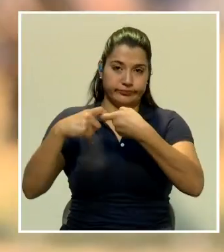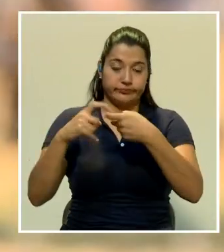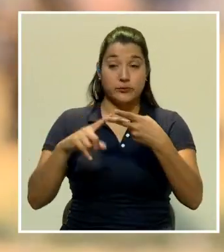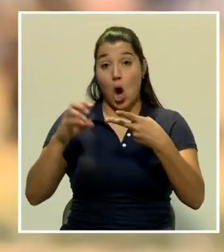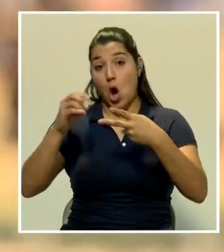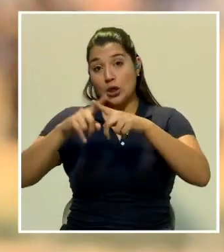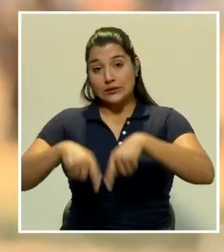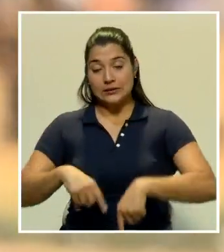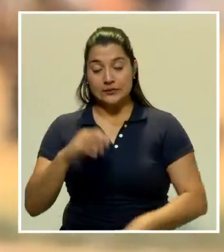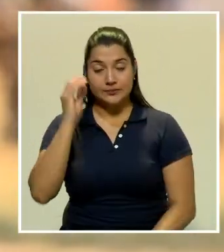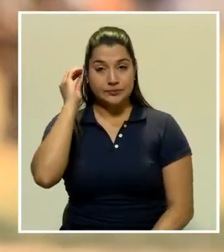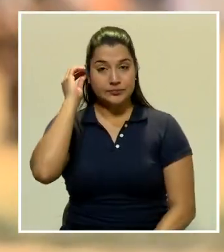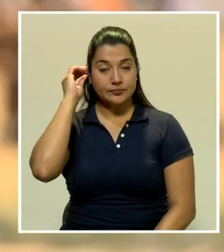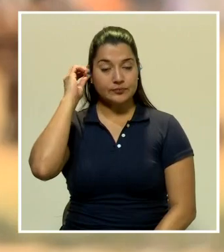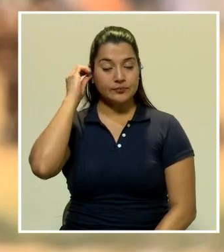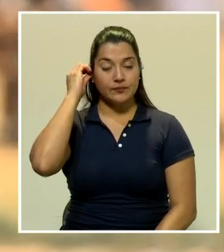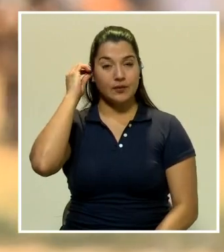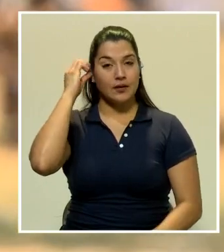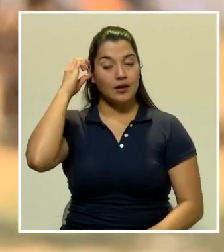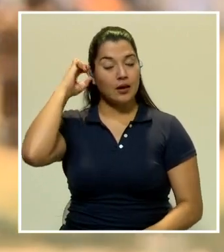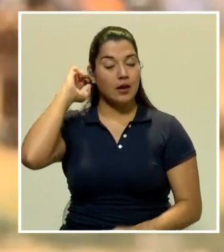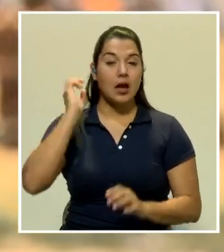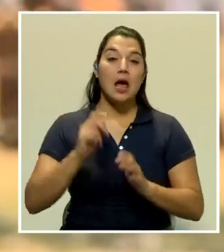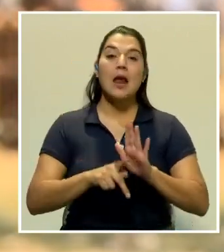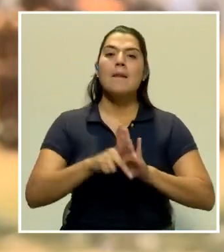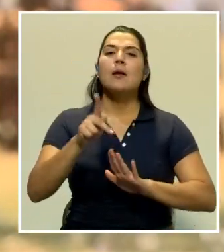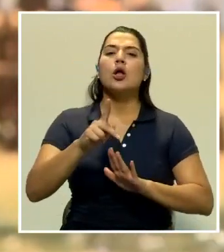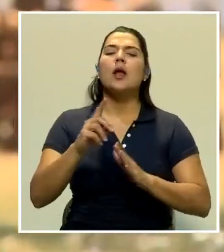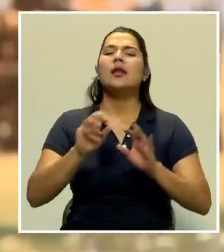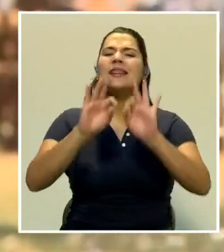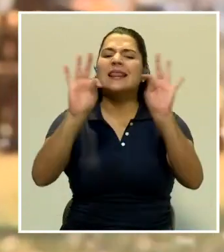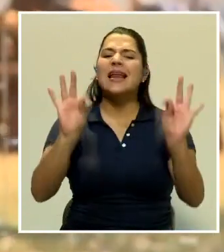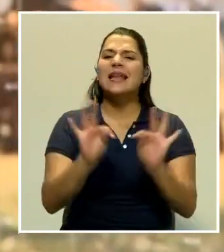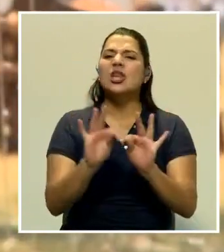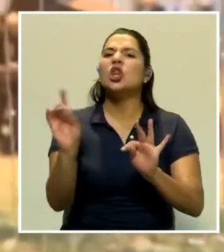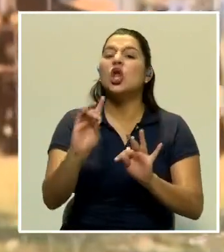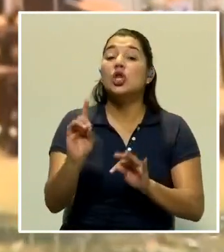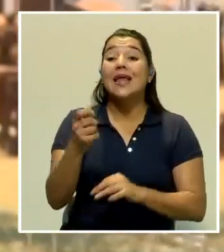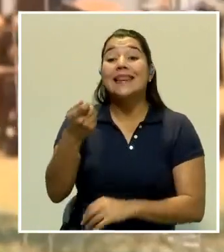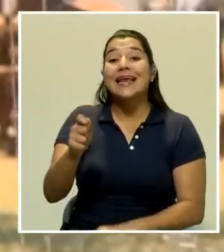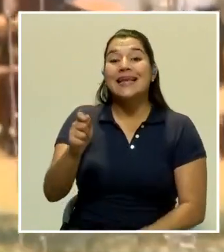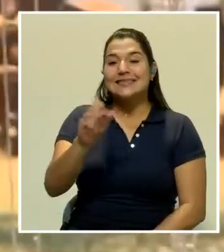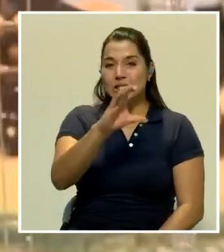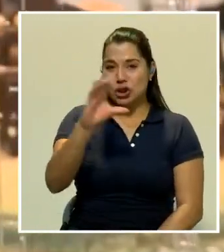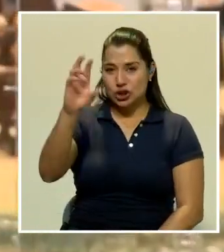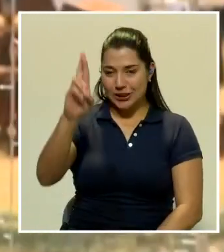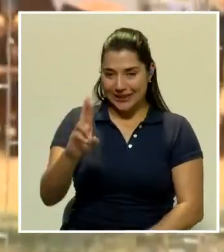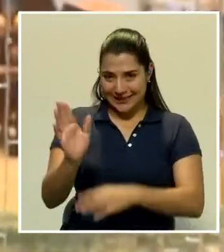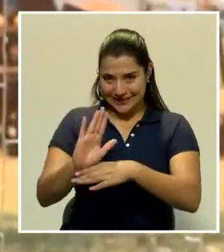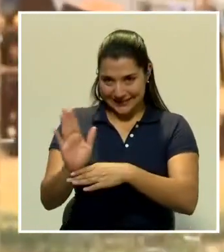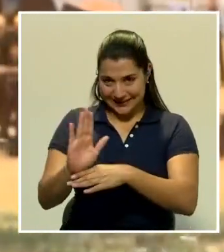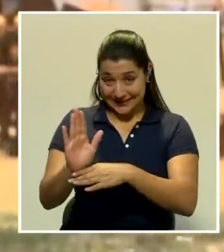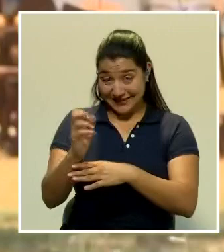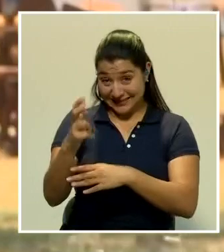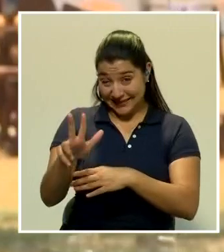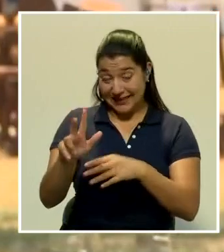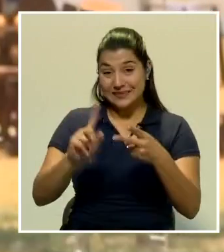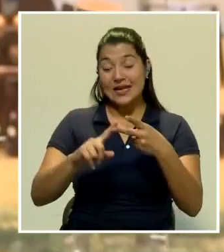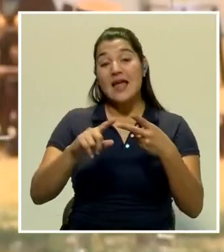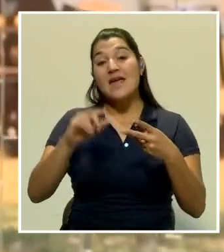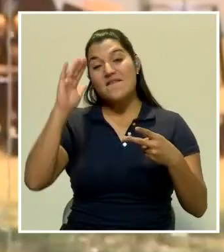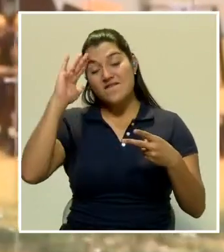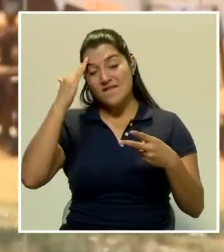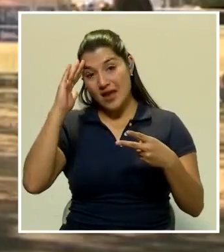o canceladas. La transmisión será por 13 Costa Rica Televisión y por Facebook Live de las páginas Teletón Costa